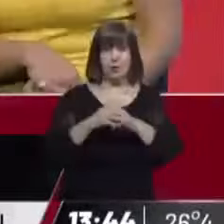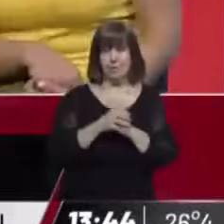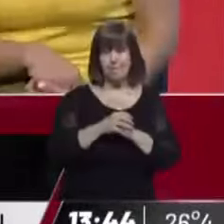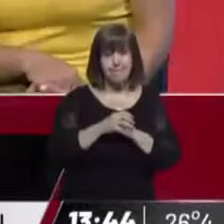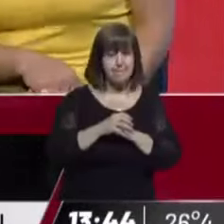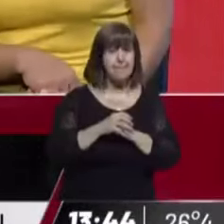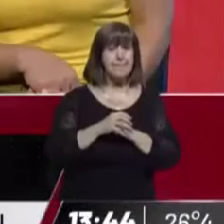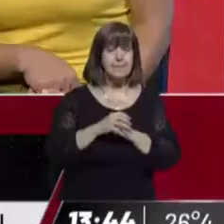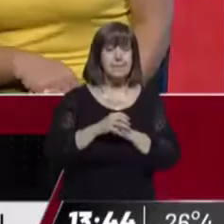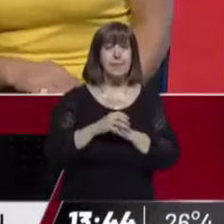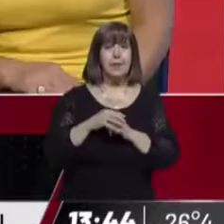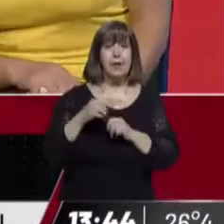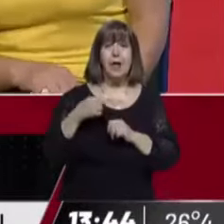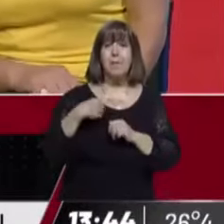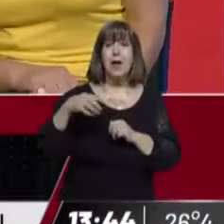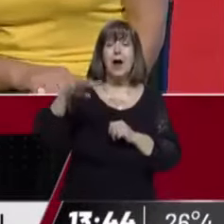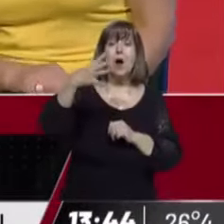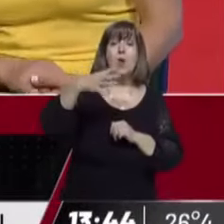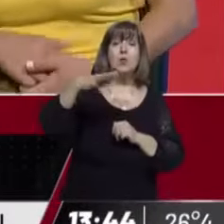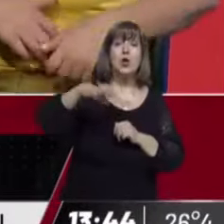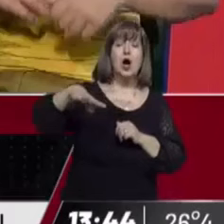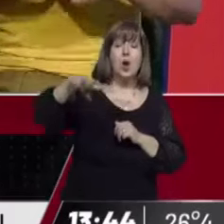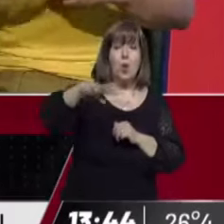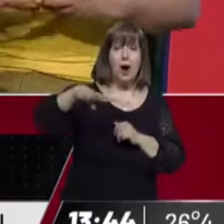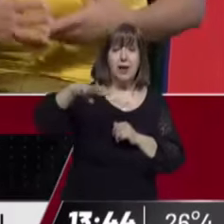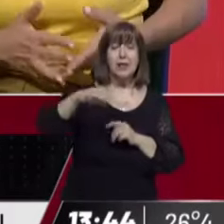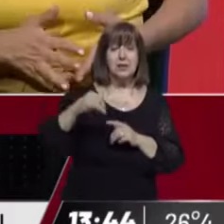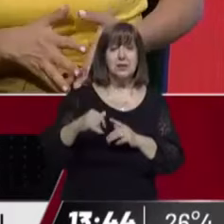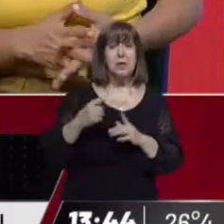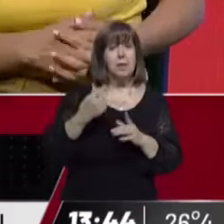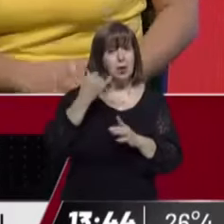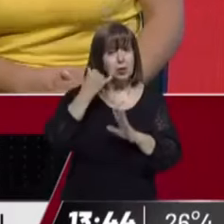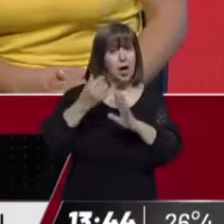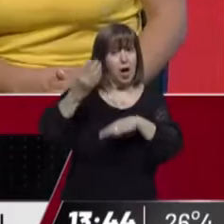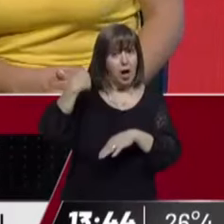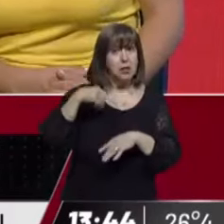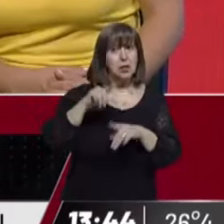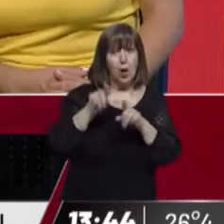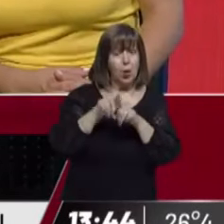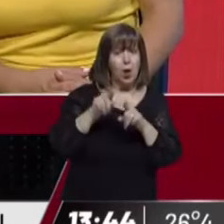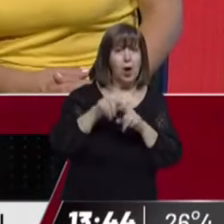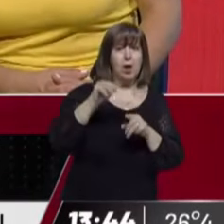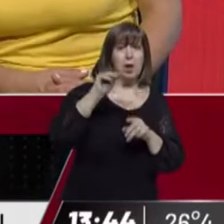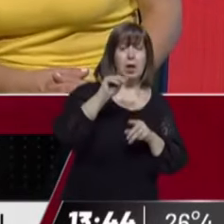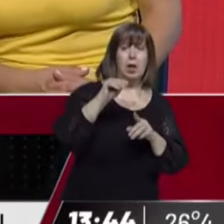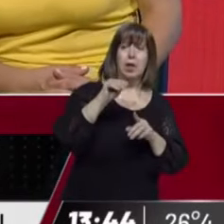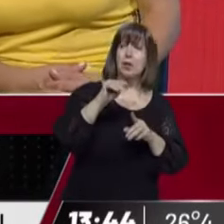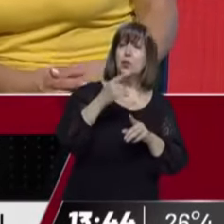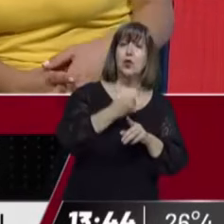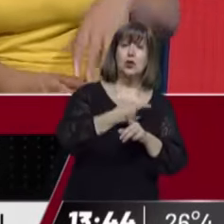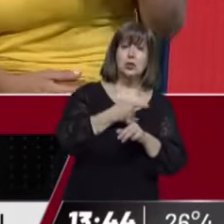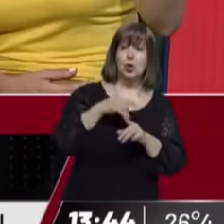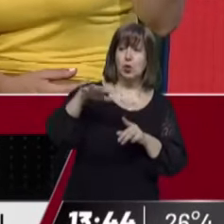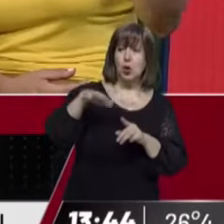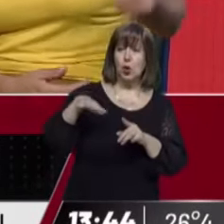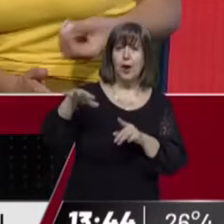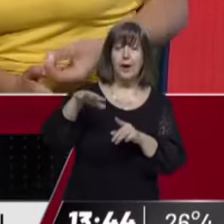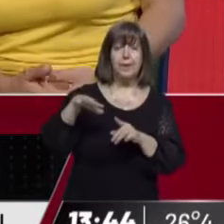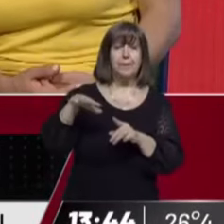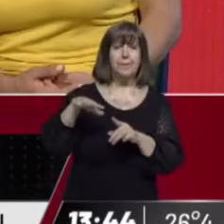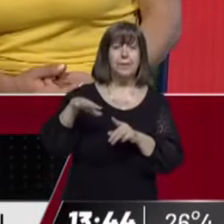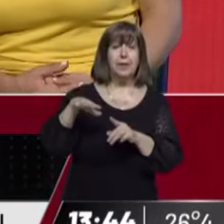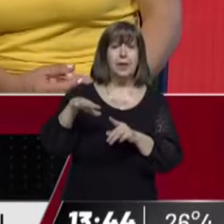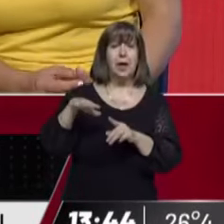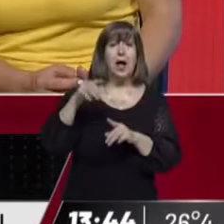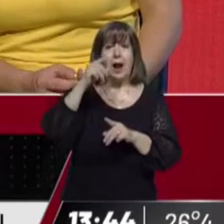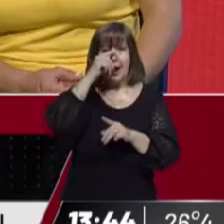Fíjate que está pasando ahora en la zona de la cuarta, Juan, pero ha pasado en distintos puntos de Mendoza. La vez anterior hablábamos de barrios